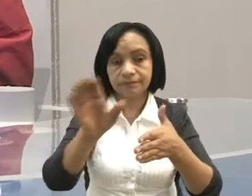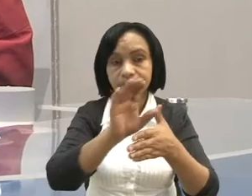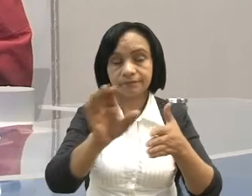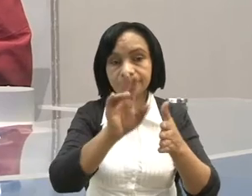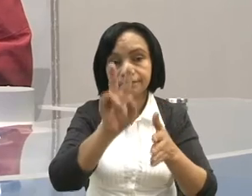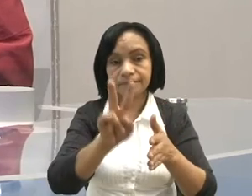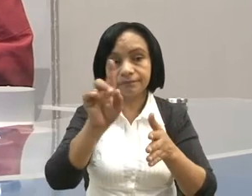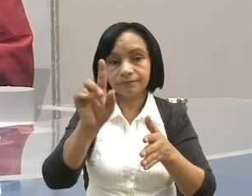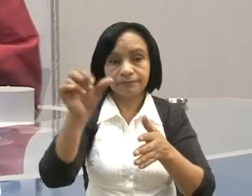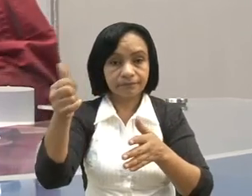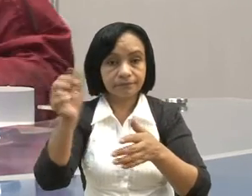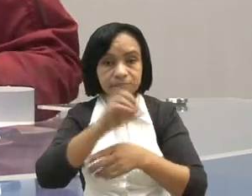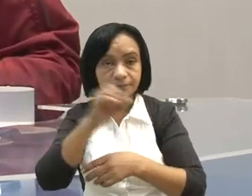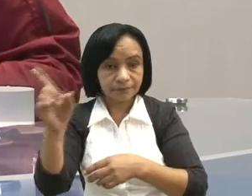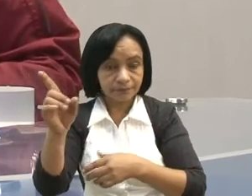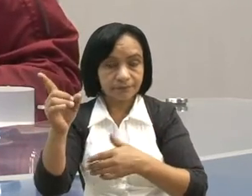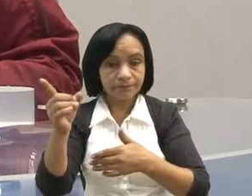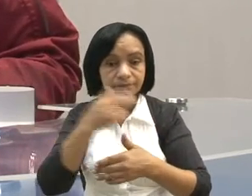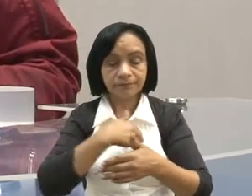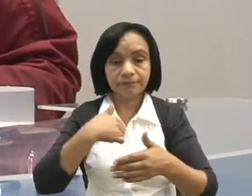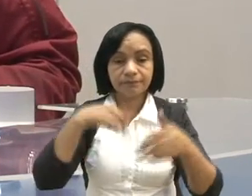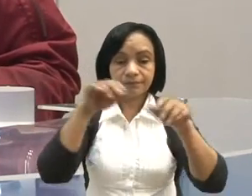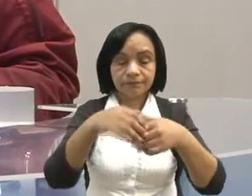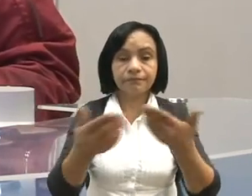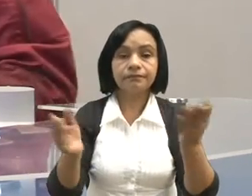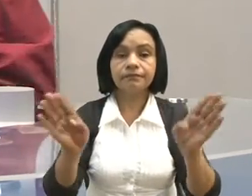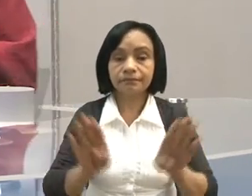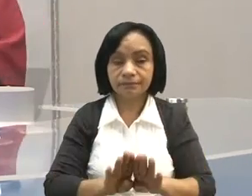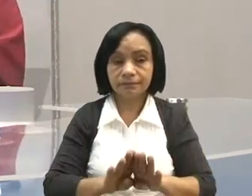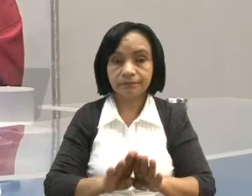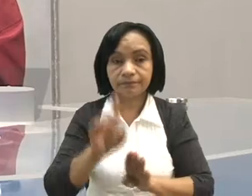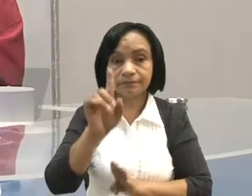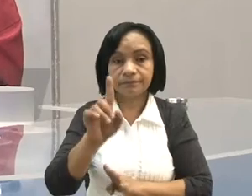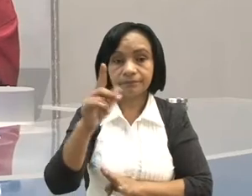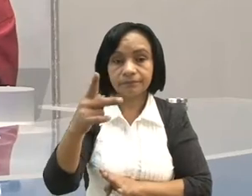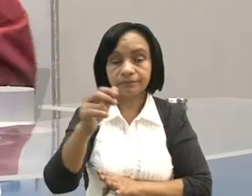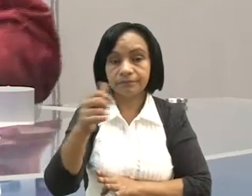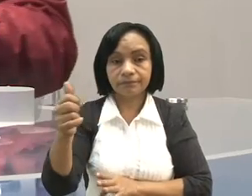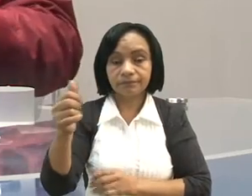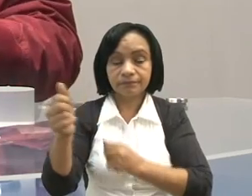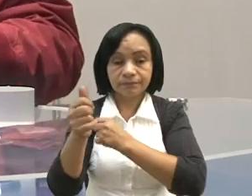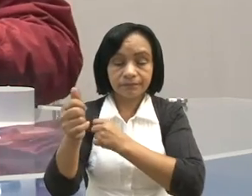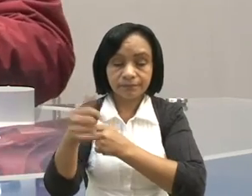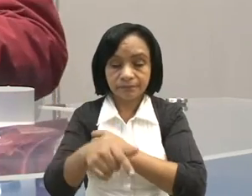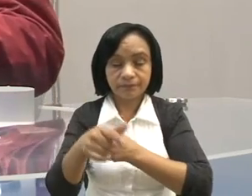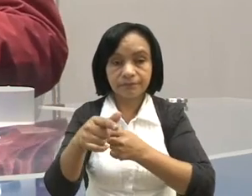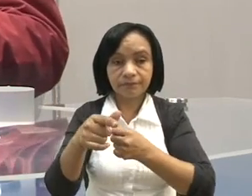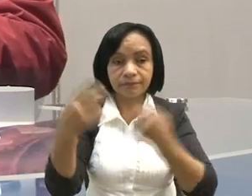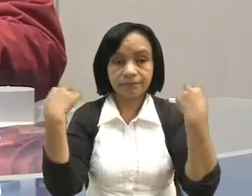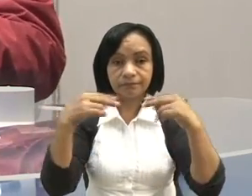es de 216 días, pero frente al aula, frente a los estudiantes, nosotros tenemos 186. Eso creo que es